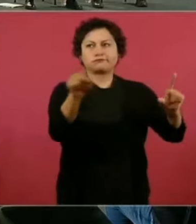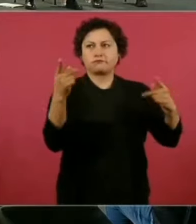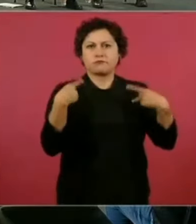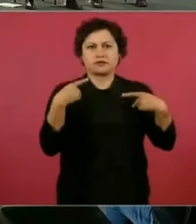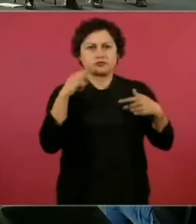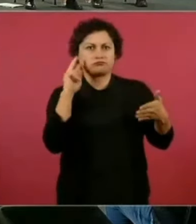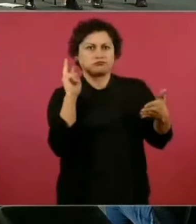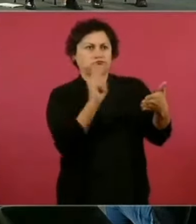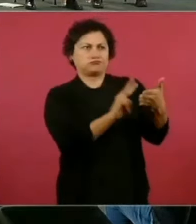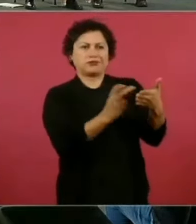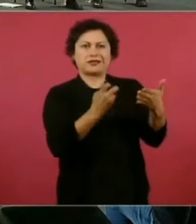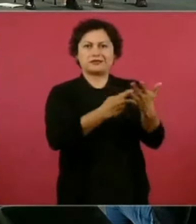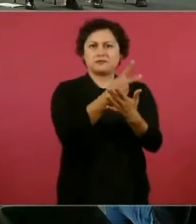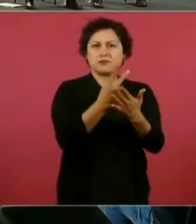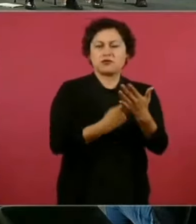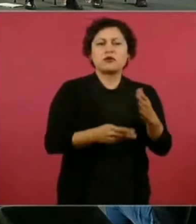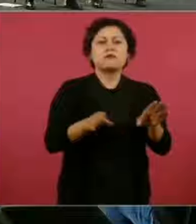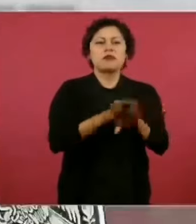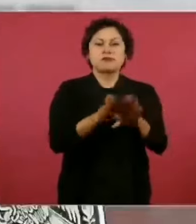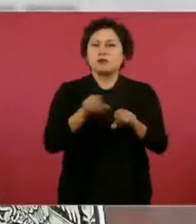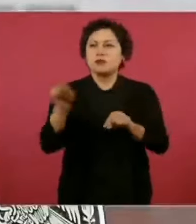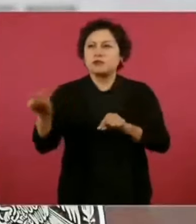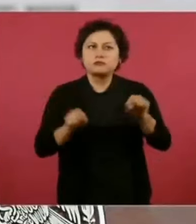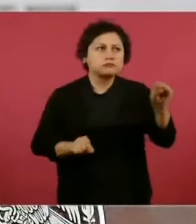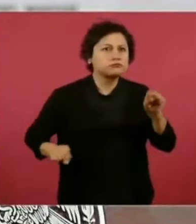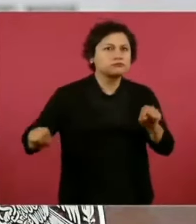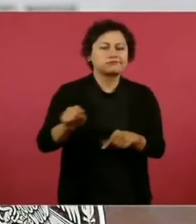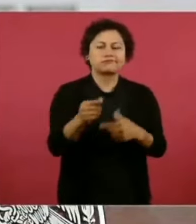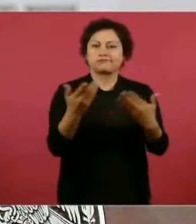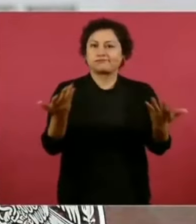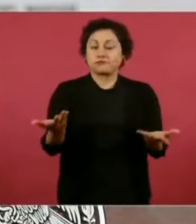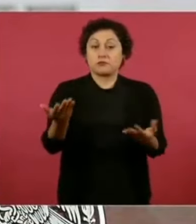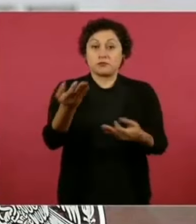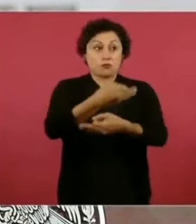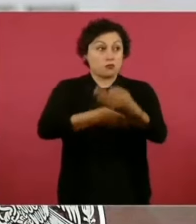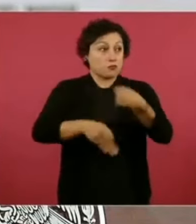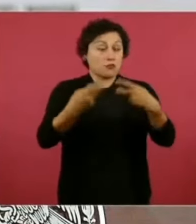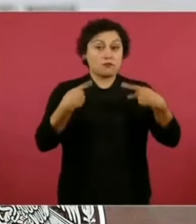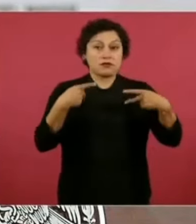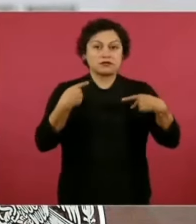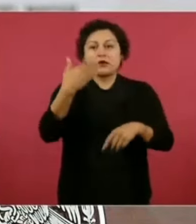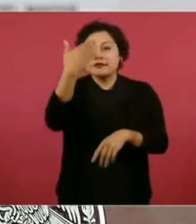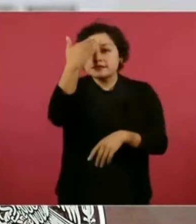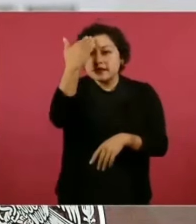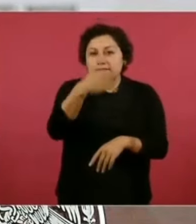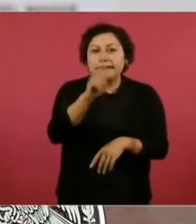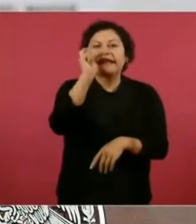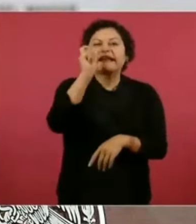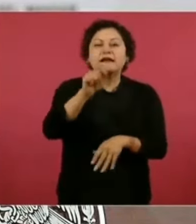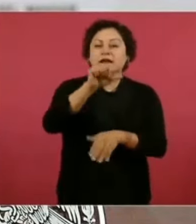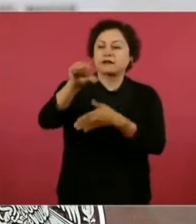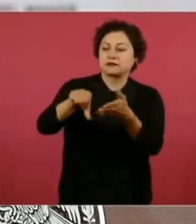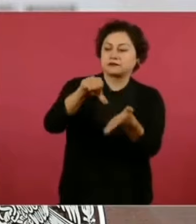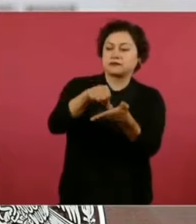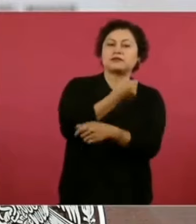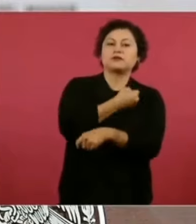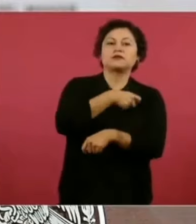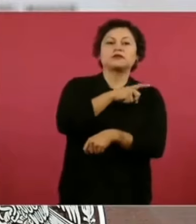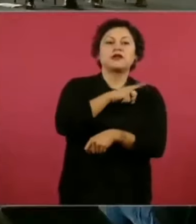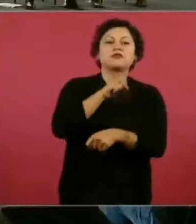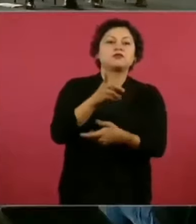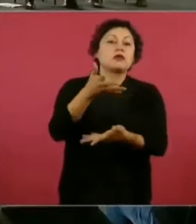verificar dónde están. Y para muchos conocer cómo es un centro de salud en una comunidad rural que pues muchas veces se